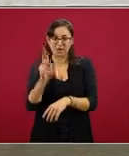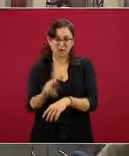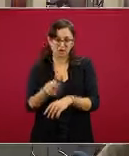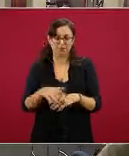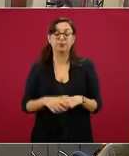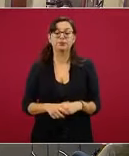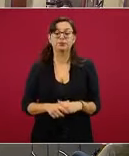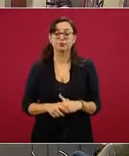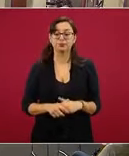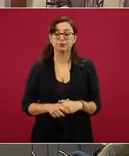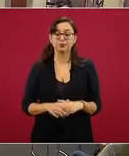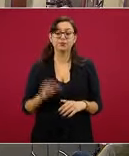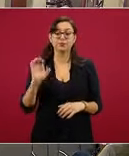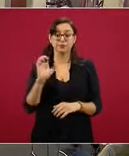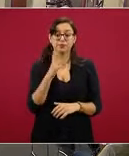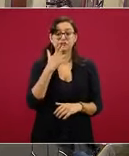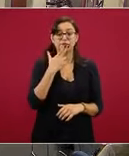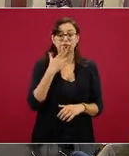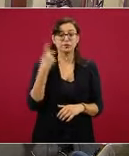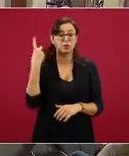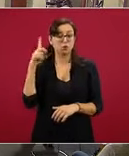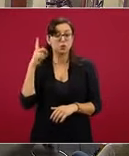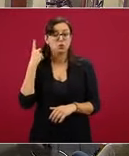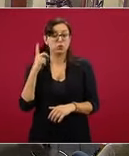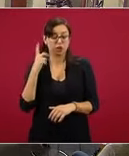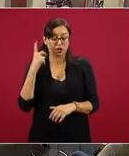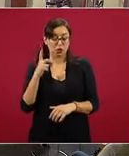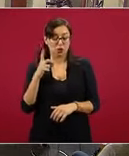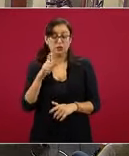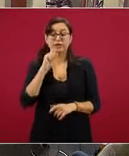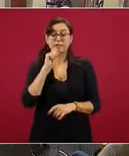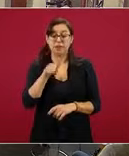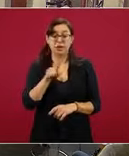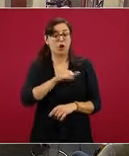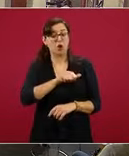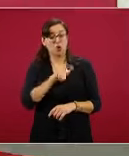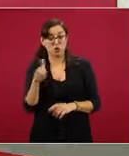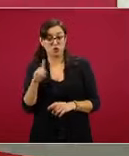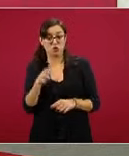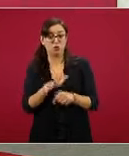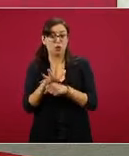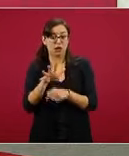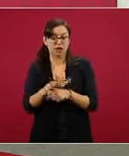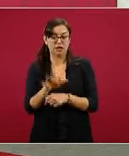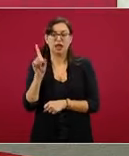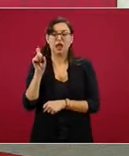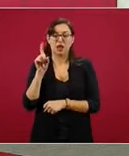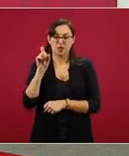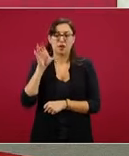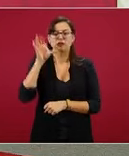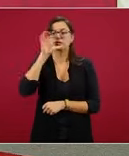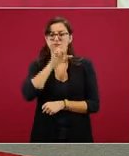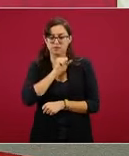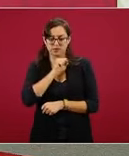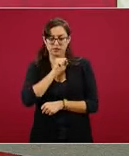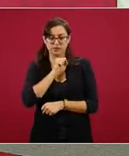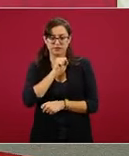Chihuahua y Durango, ¿quiénes más estarían presentando este comportamiento? Tenemos a Aguascalientes,